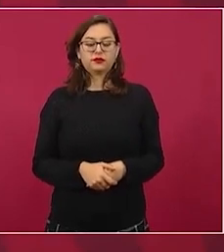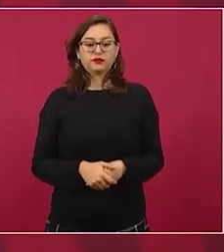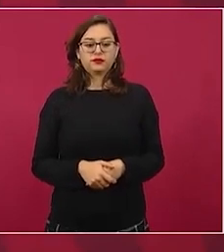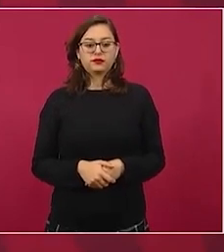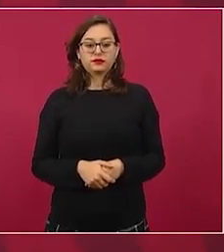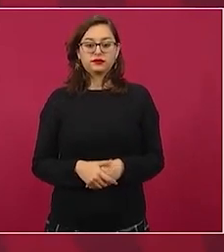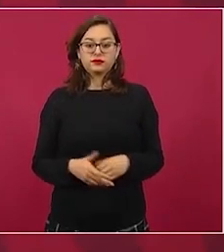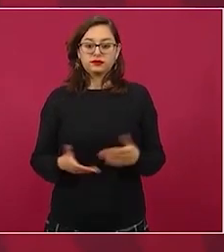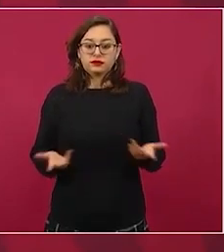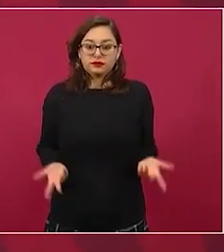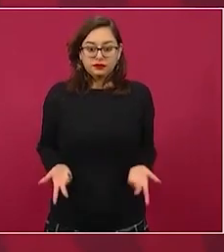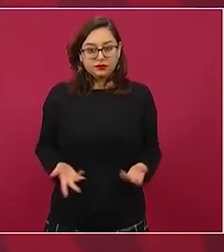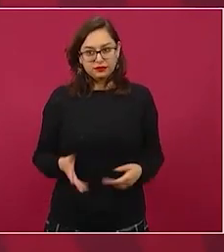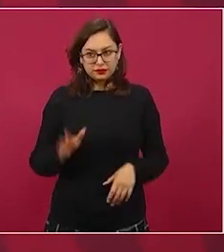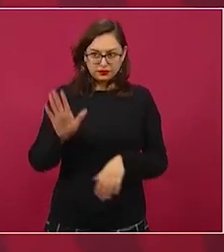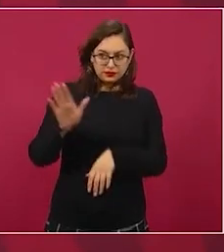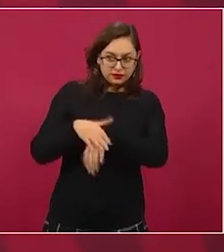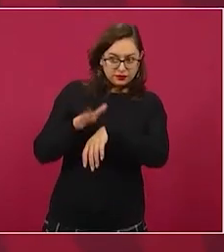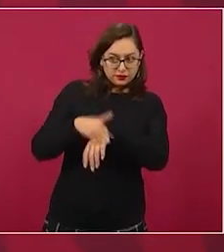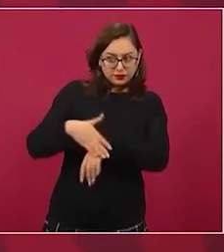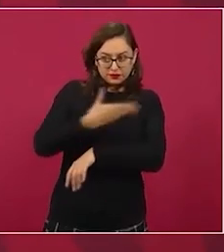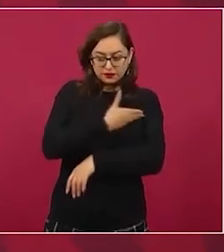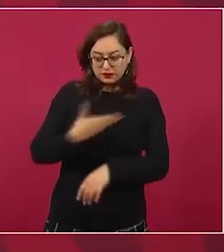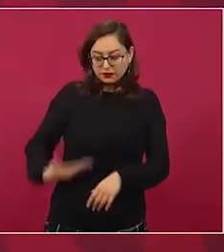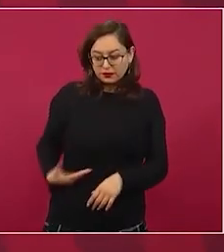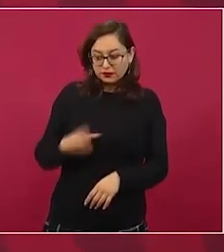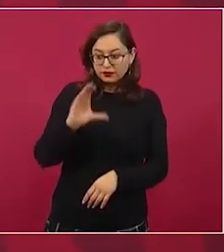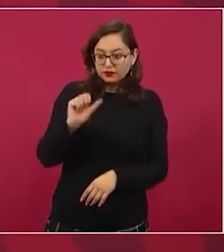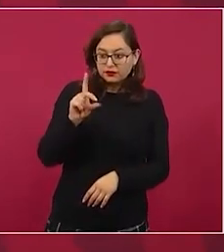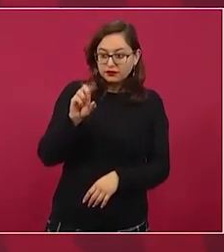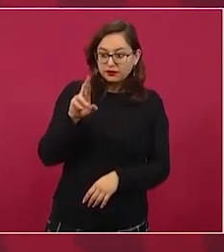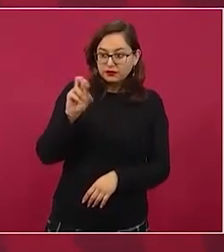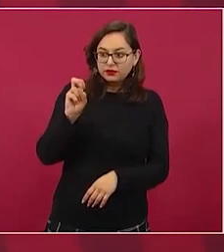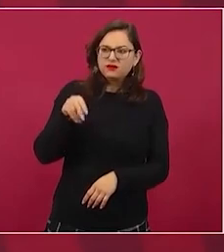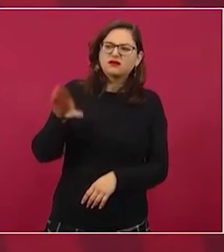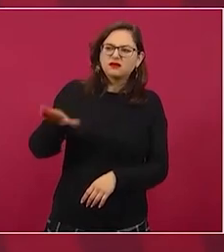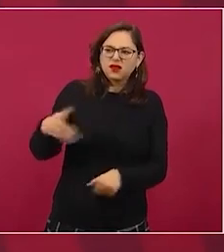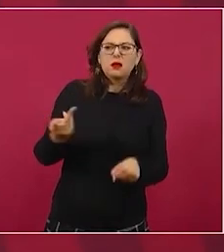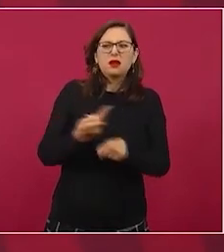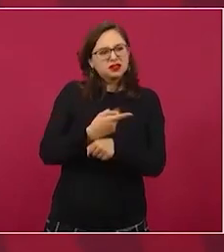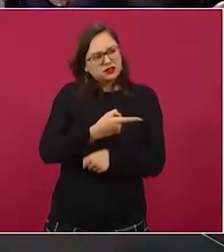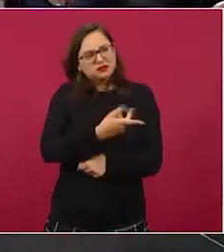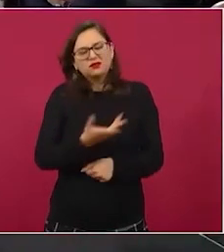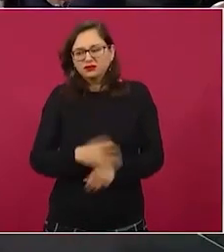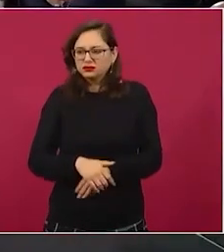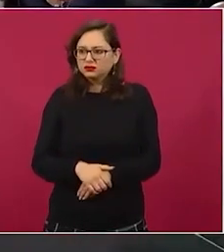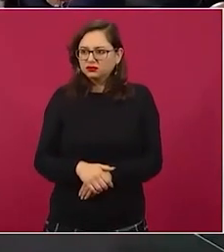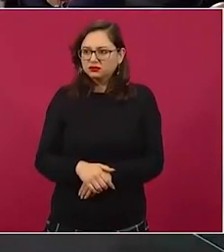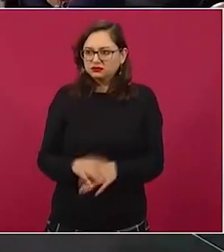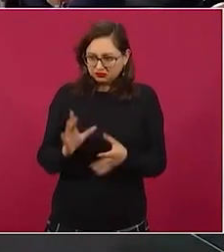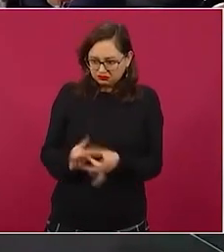¿Nos debe Calderón esa explicación, independientemente de lo legal?